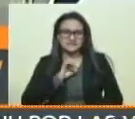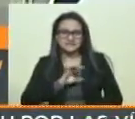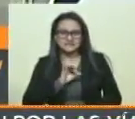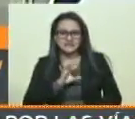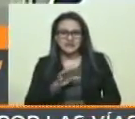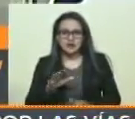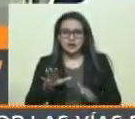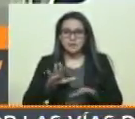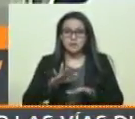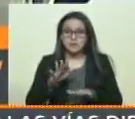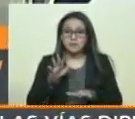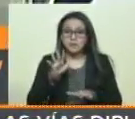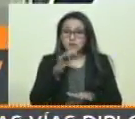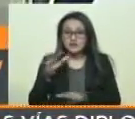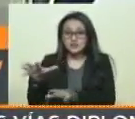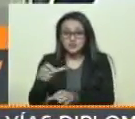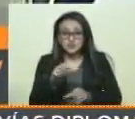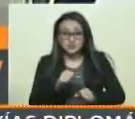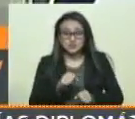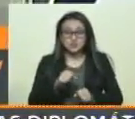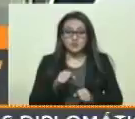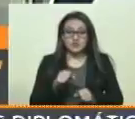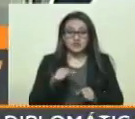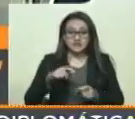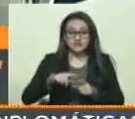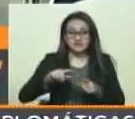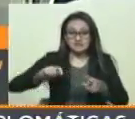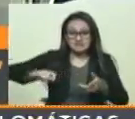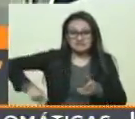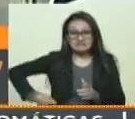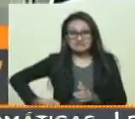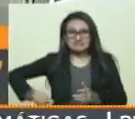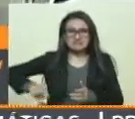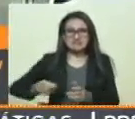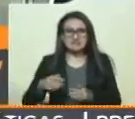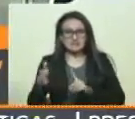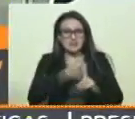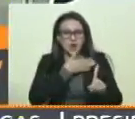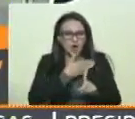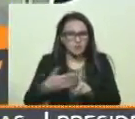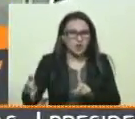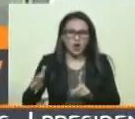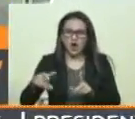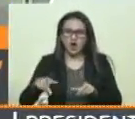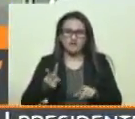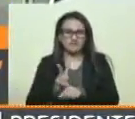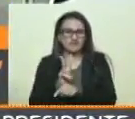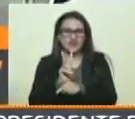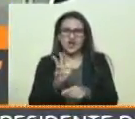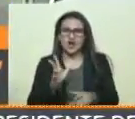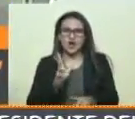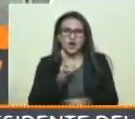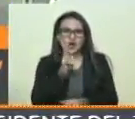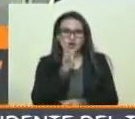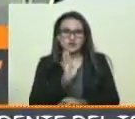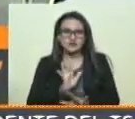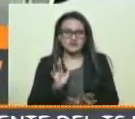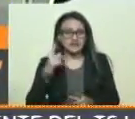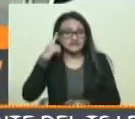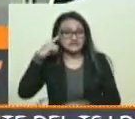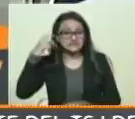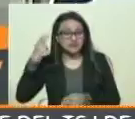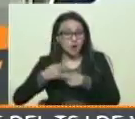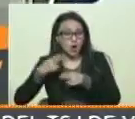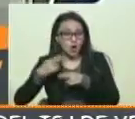privación ilegítima de libertad, estamos hablando de tortura, muchas veces maltratos, atropellos de carácter físico, de carácter